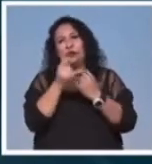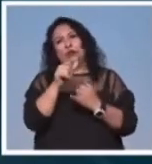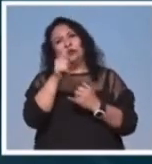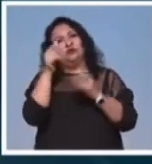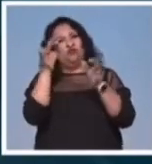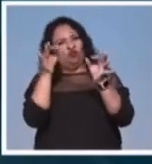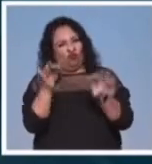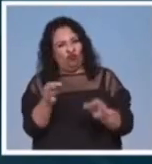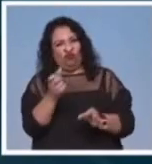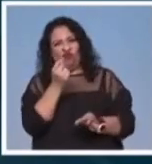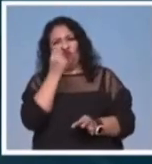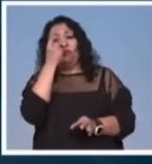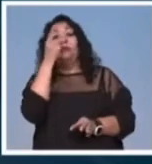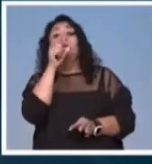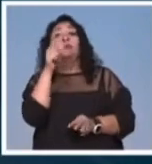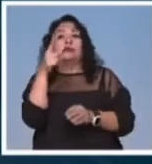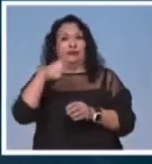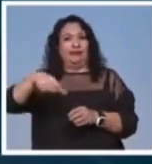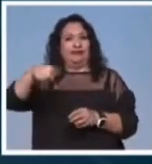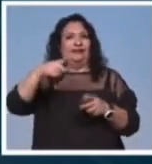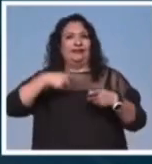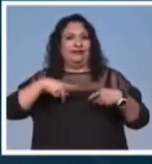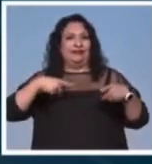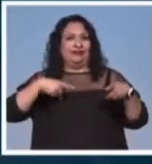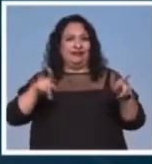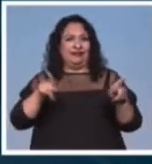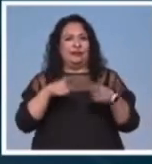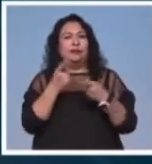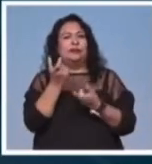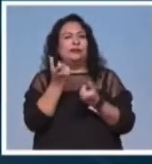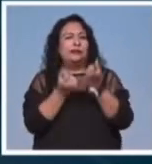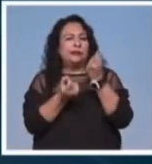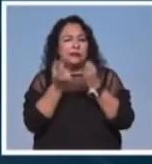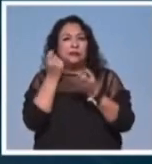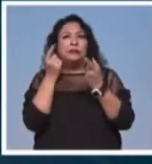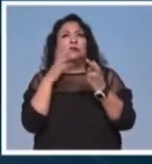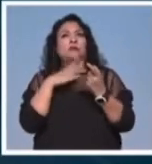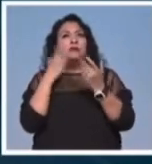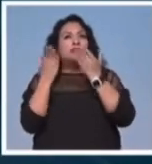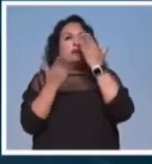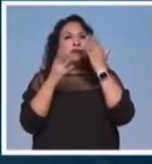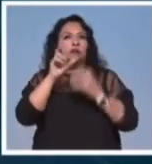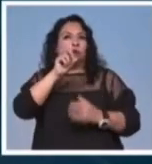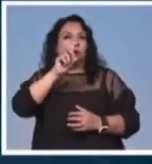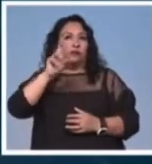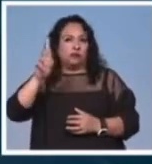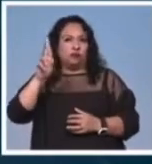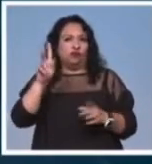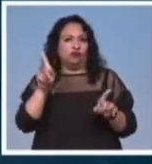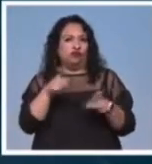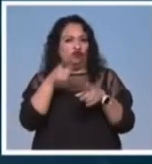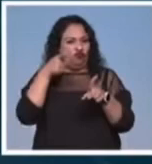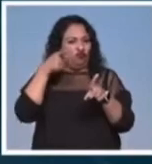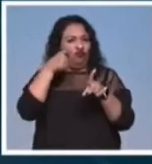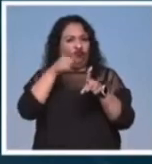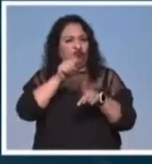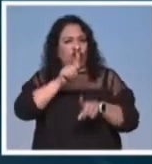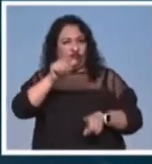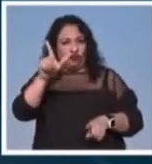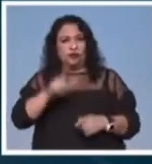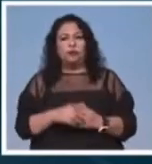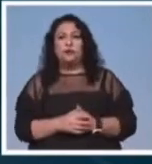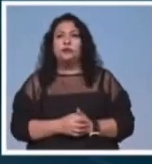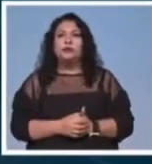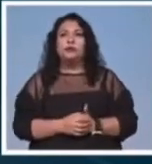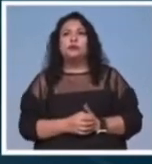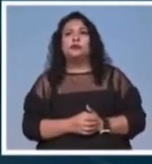composiciones originales realizadas por estos ejecutantes, algunos de los cuales tienen estudios de doctorado en música.